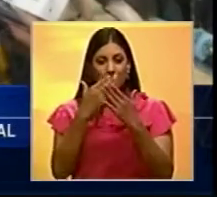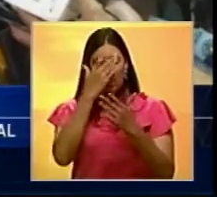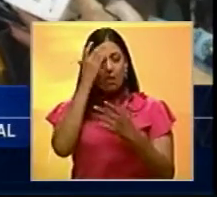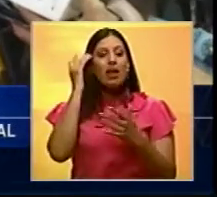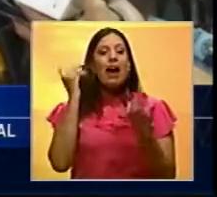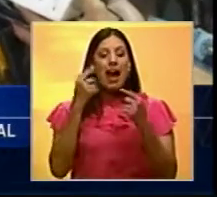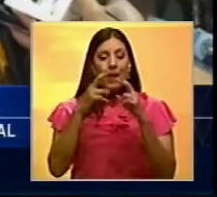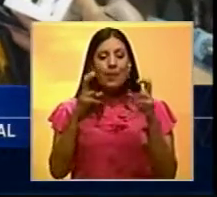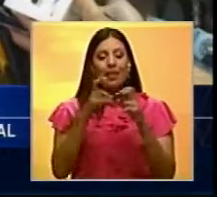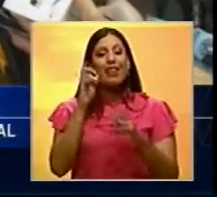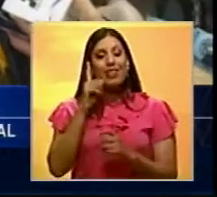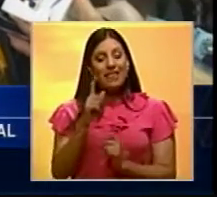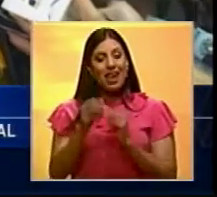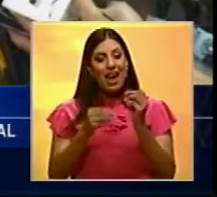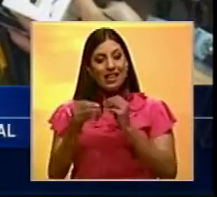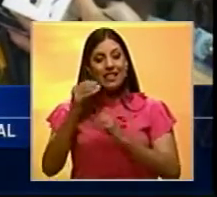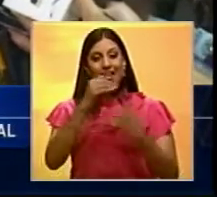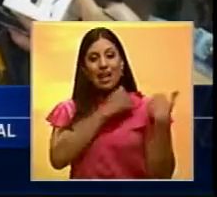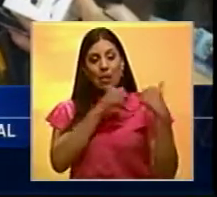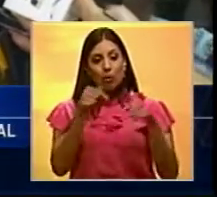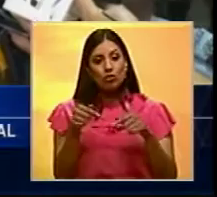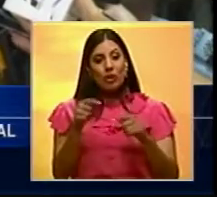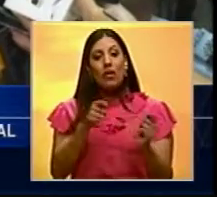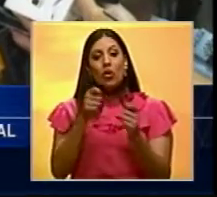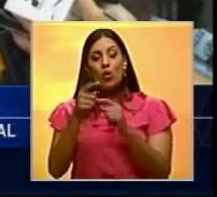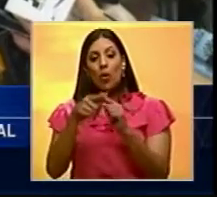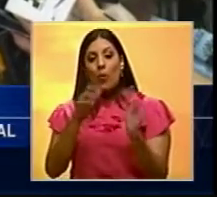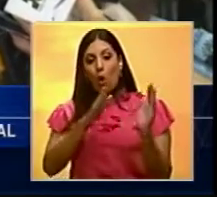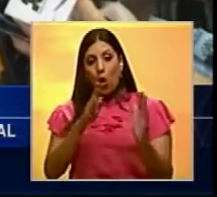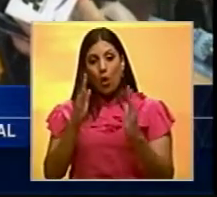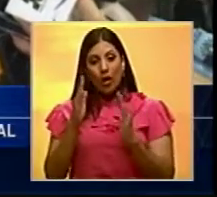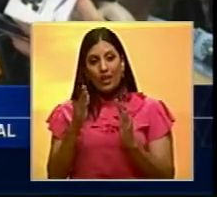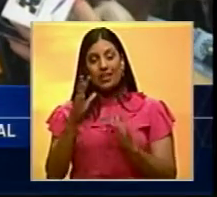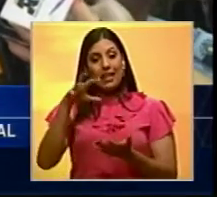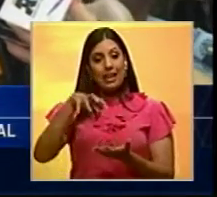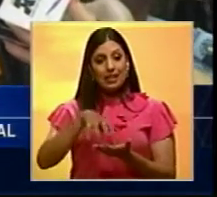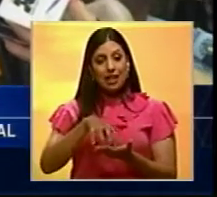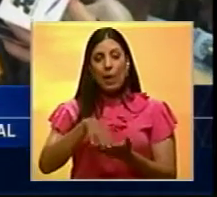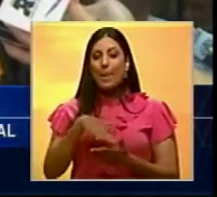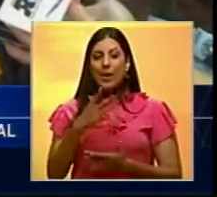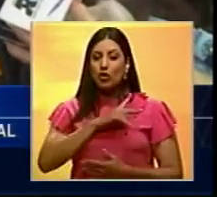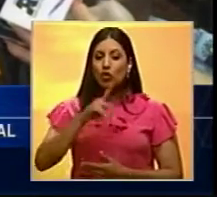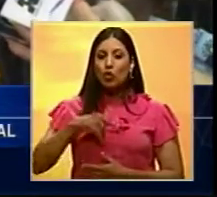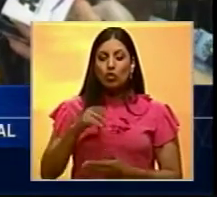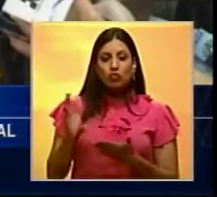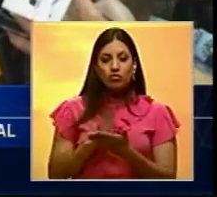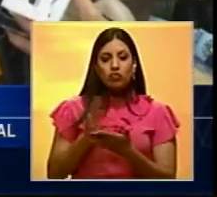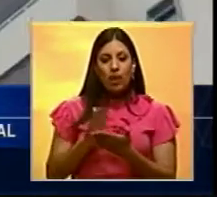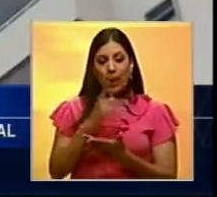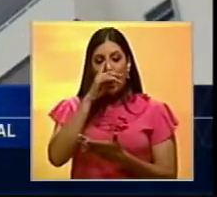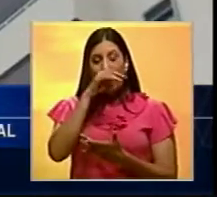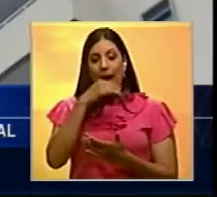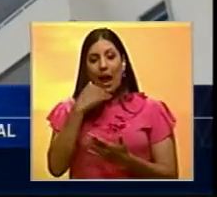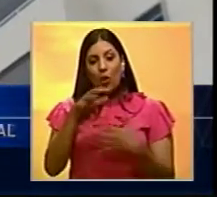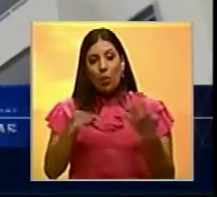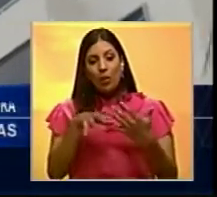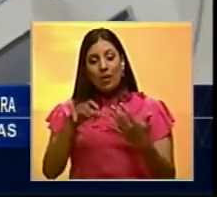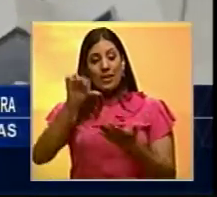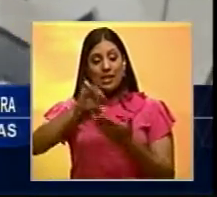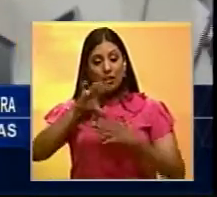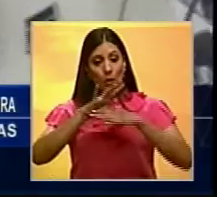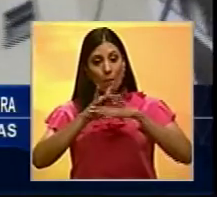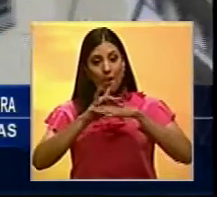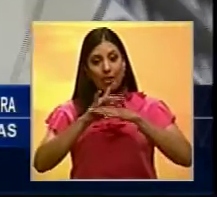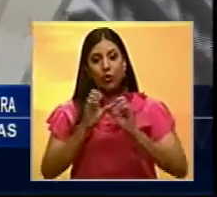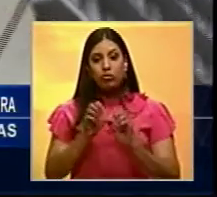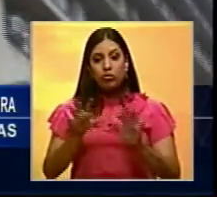curso, deben tomarse las acciones correspondientes y llevarse a los órganos del Estado para nosotros acabar con ese flagelo. En el centro médico